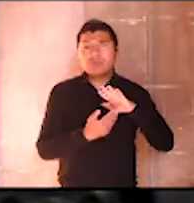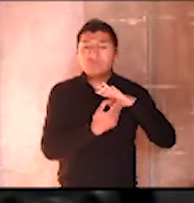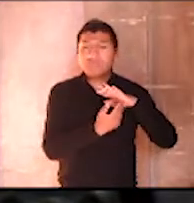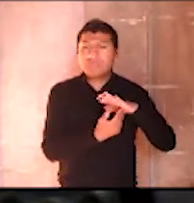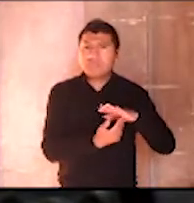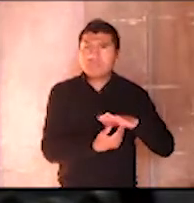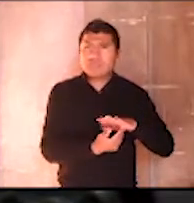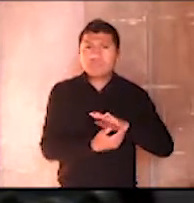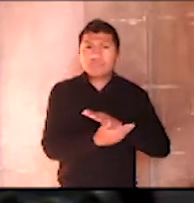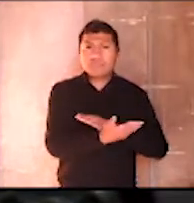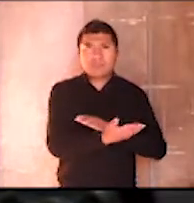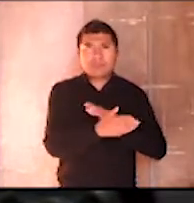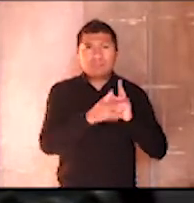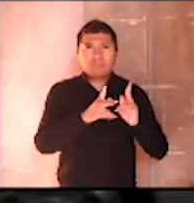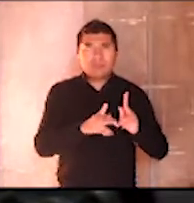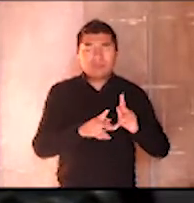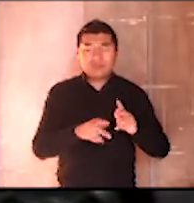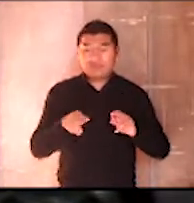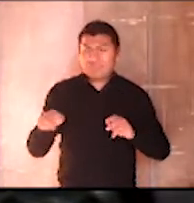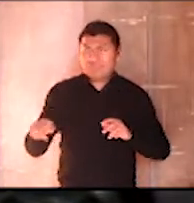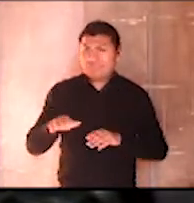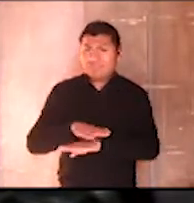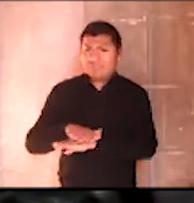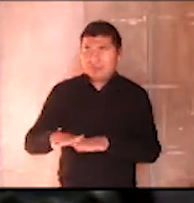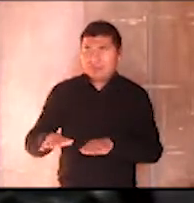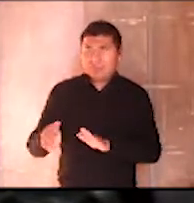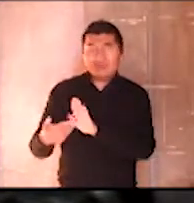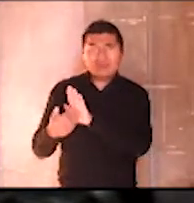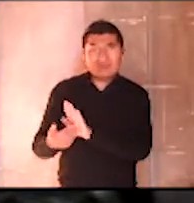discrimina al que tiene menos cualidades.